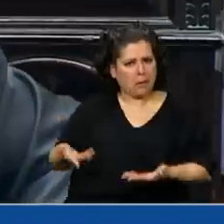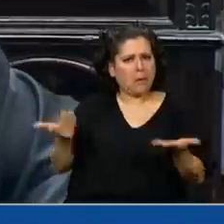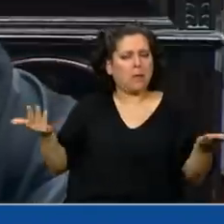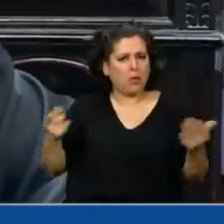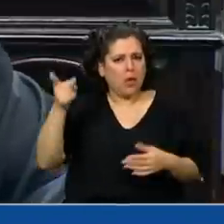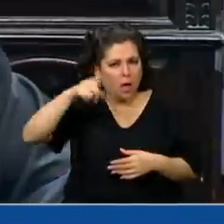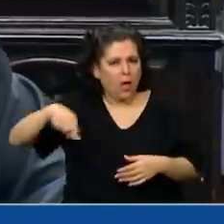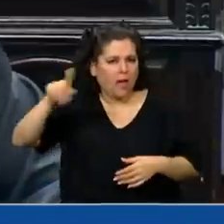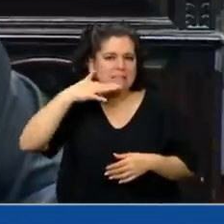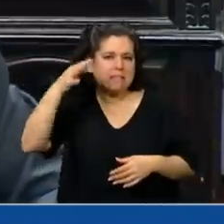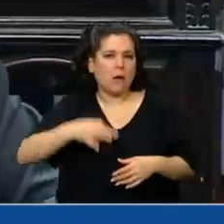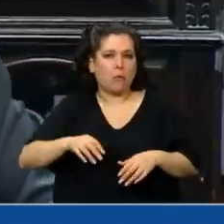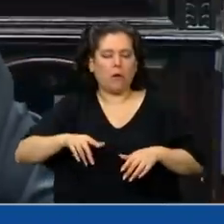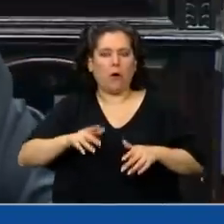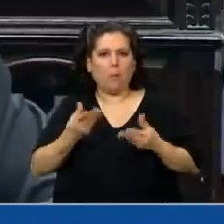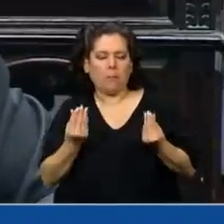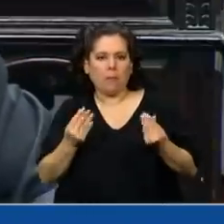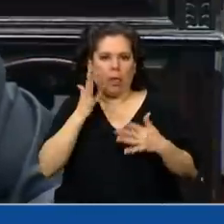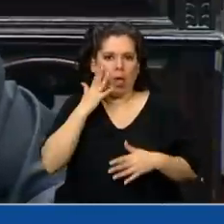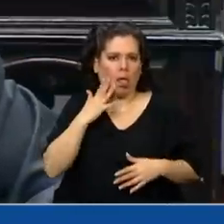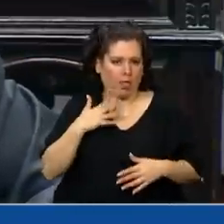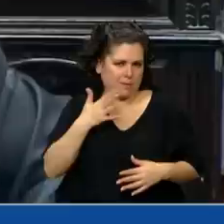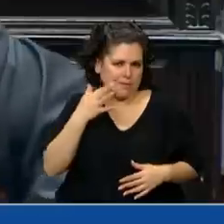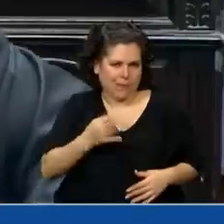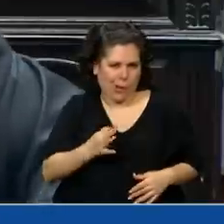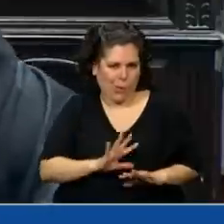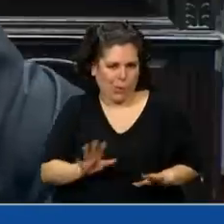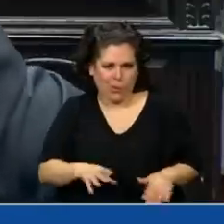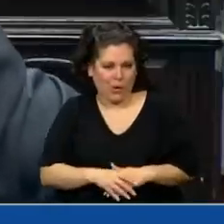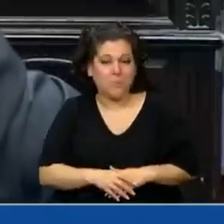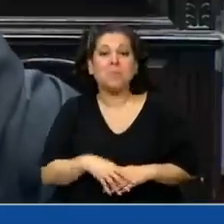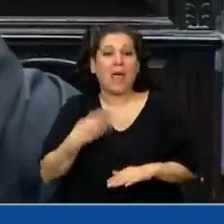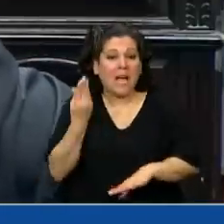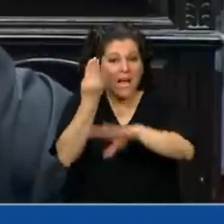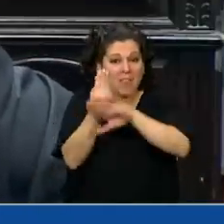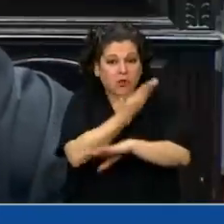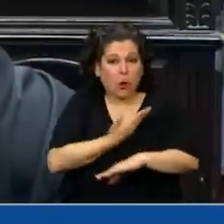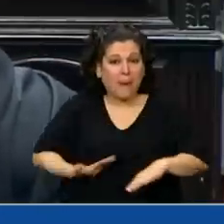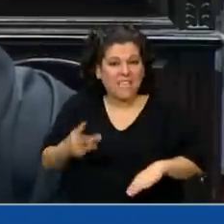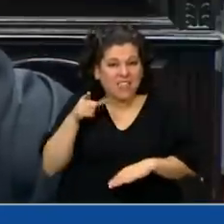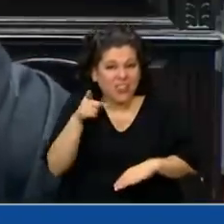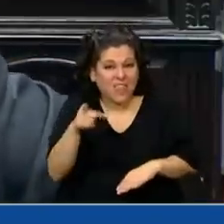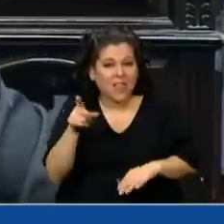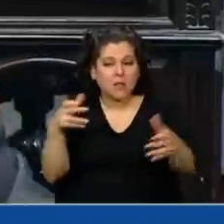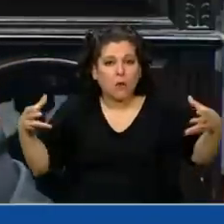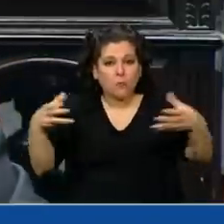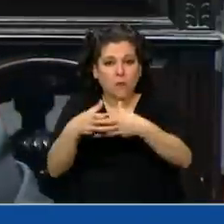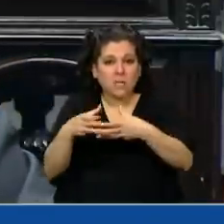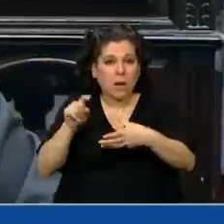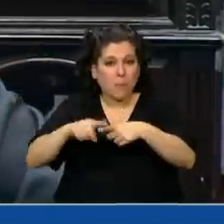Deben tener entumecidas las piernas. Si el candidato a presidente de alguna fuerza